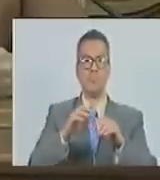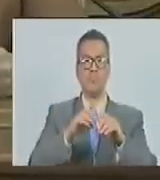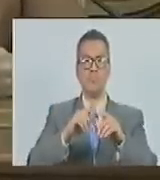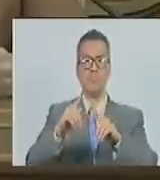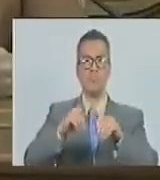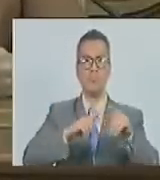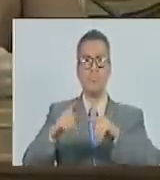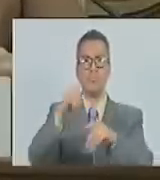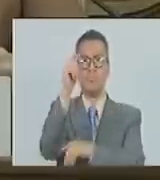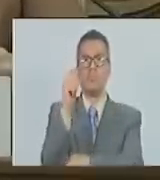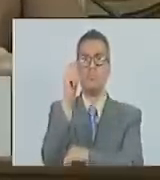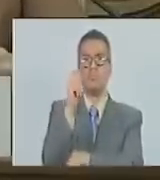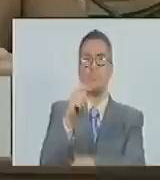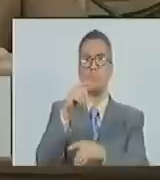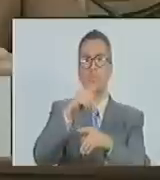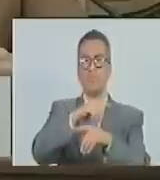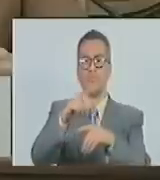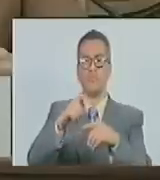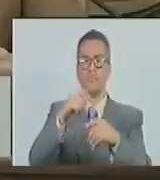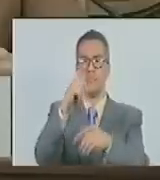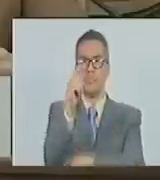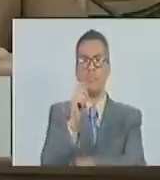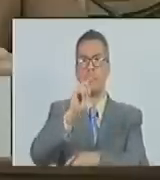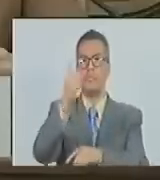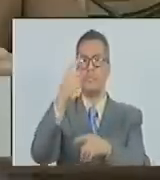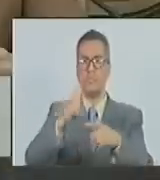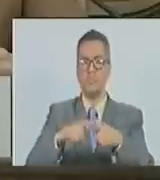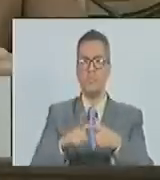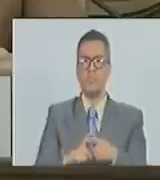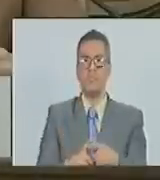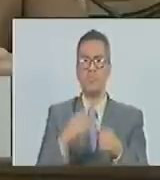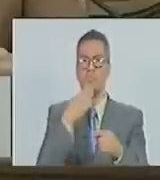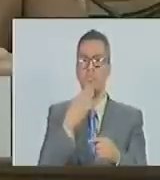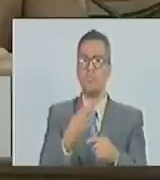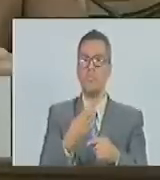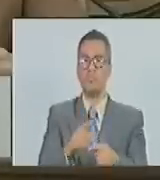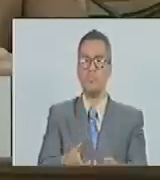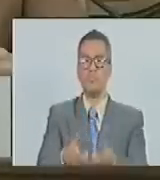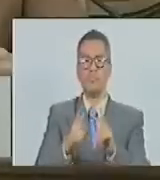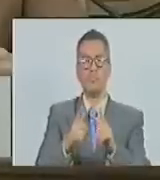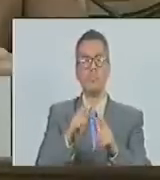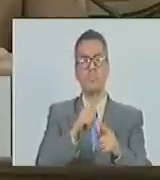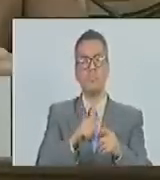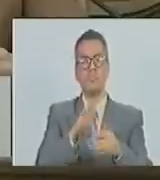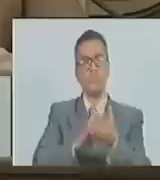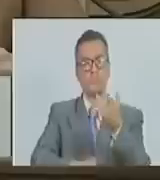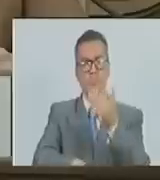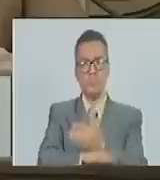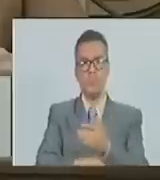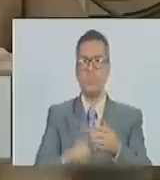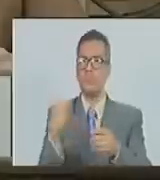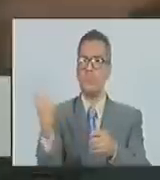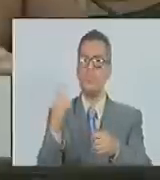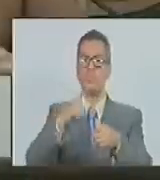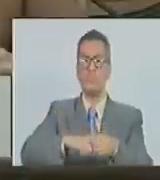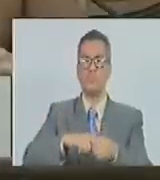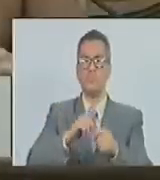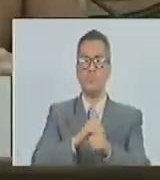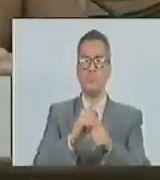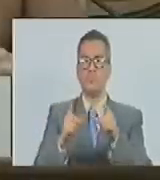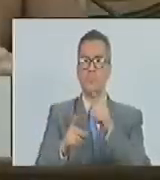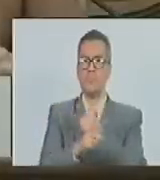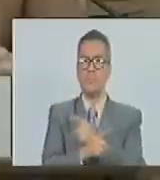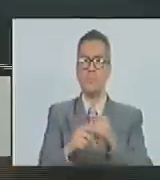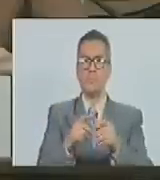las ciudadanas diputadas y los ciudadanos diputados principales solicitando permiso para ausentarse e incorporar a sus